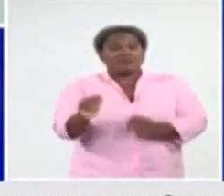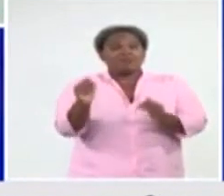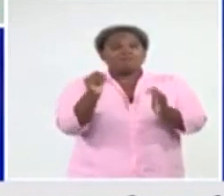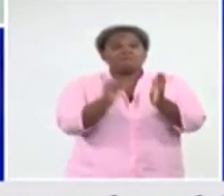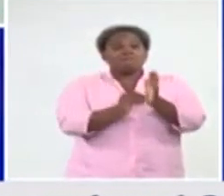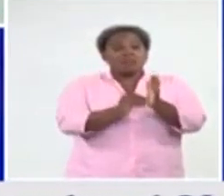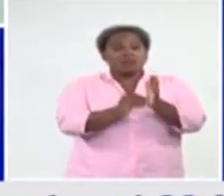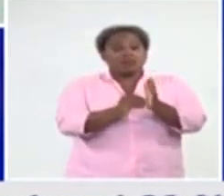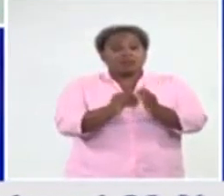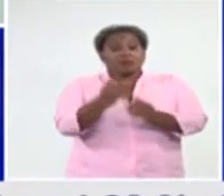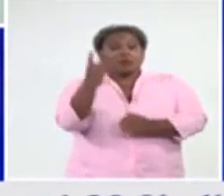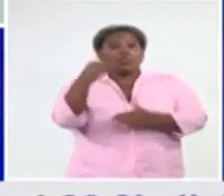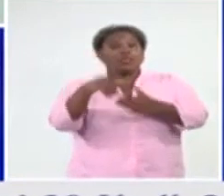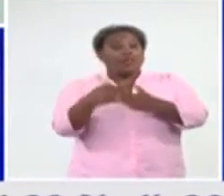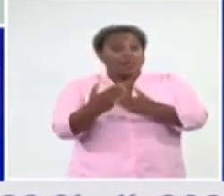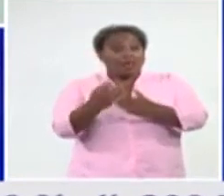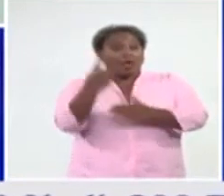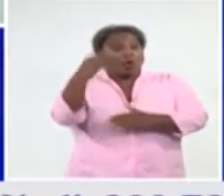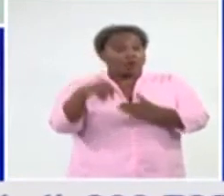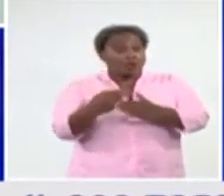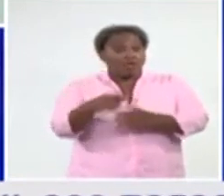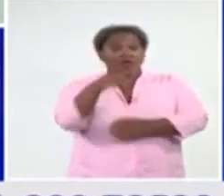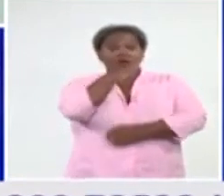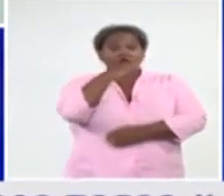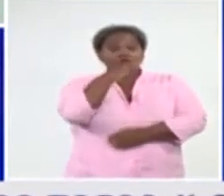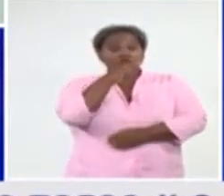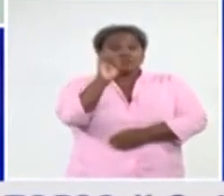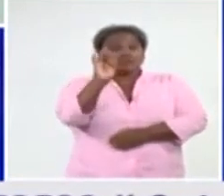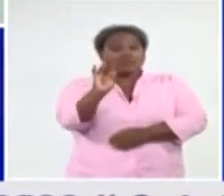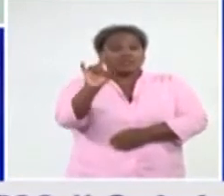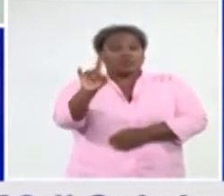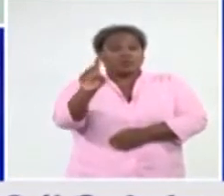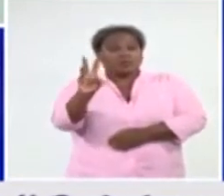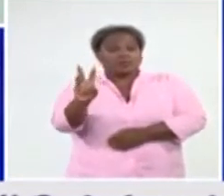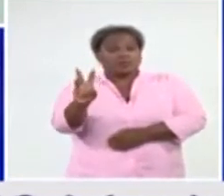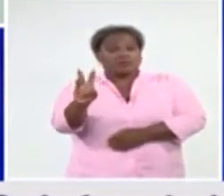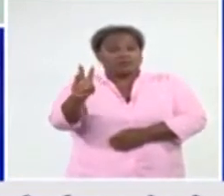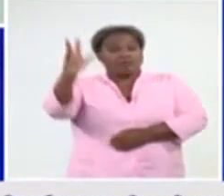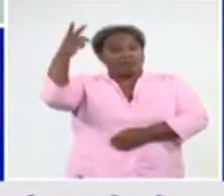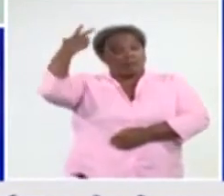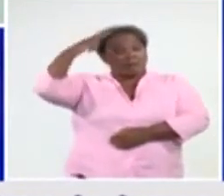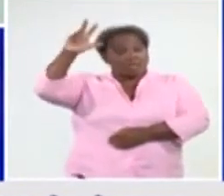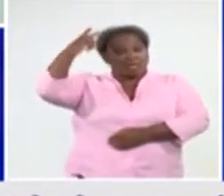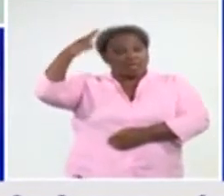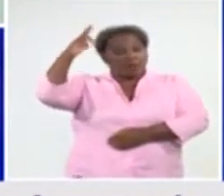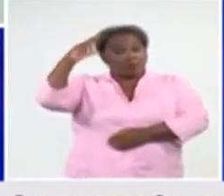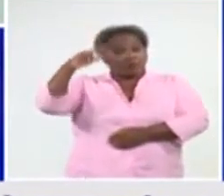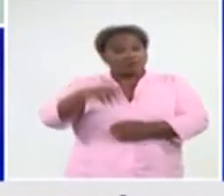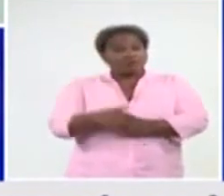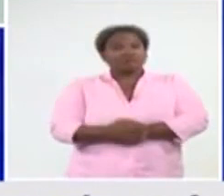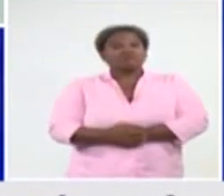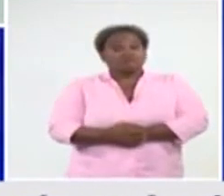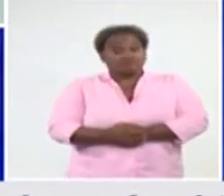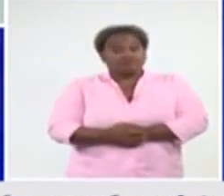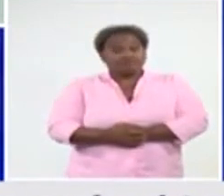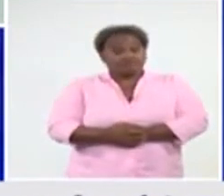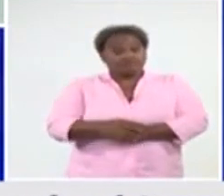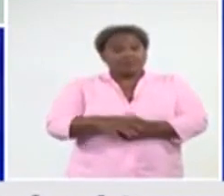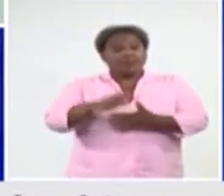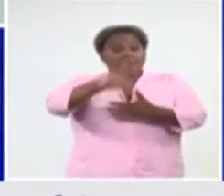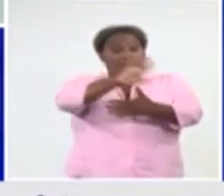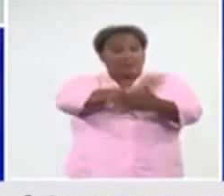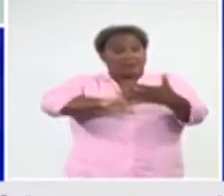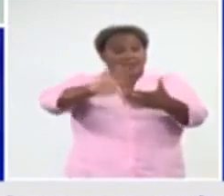esto es un día. Sí. Rusia 793, México, que es un país de la región que